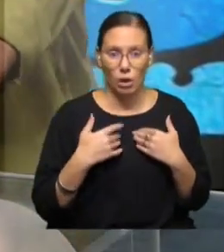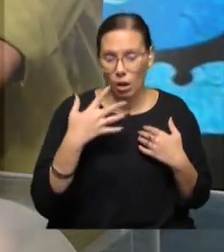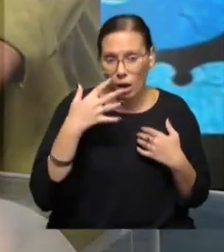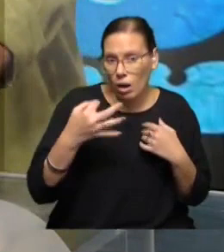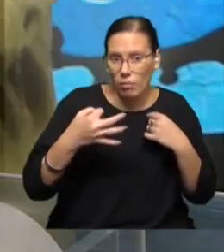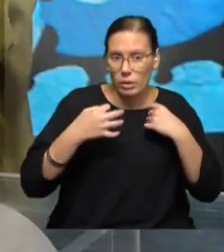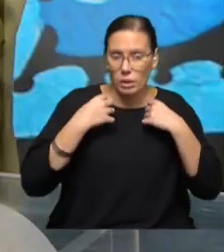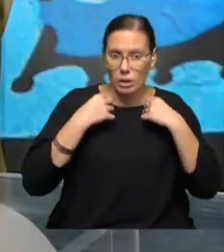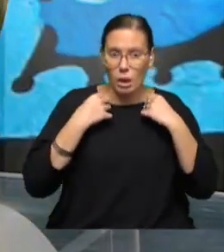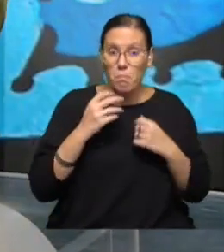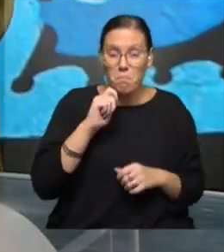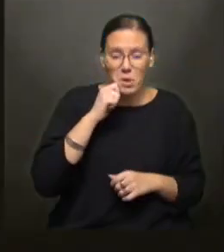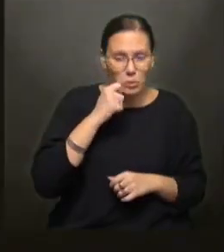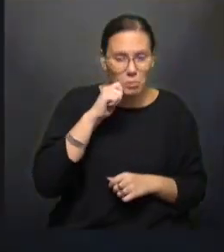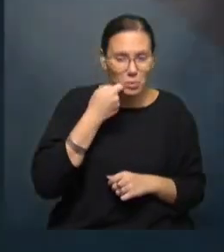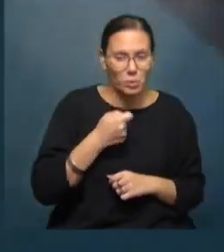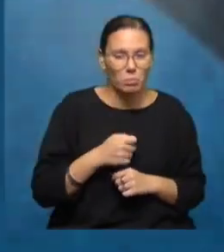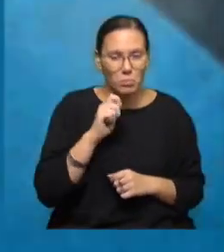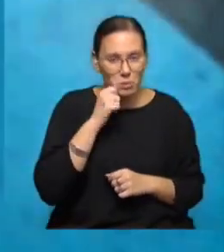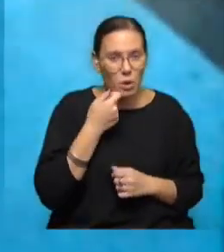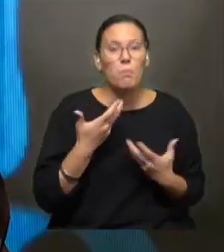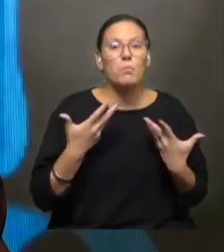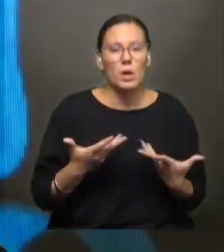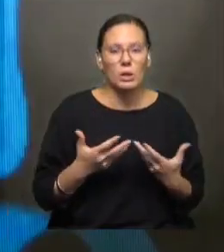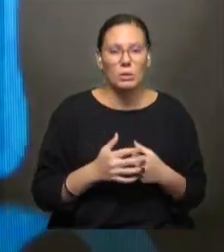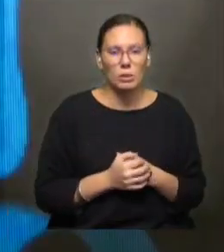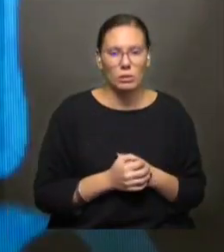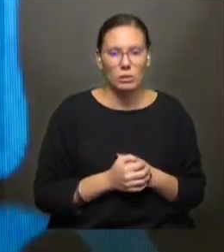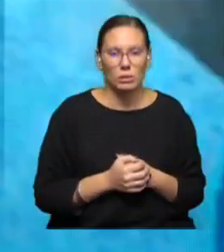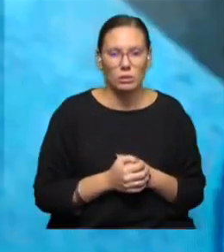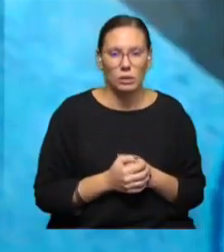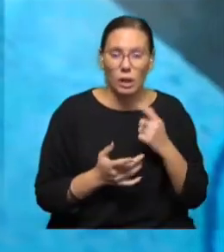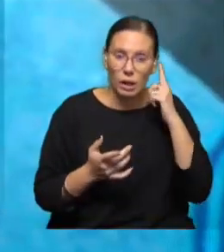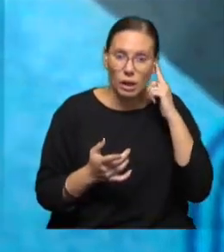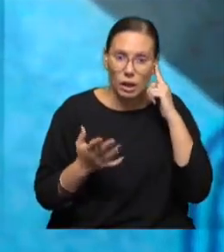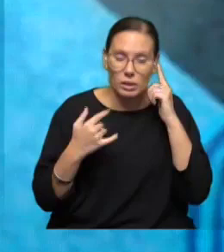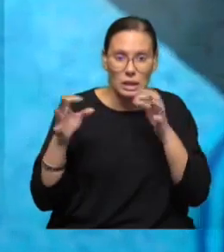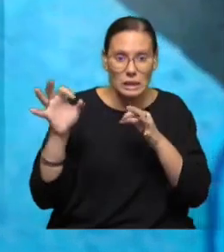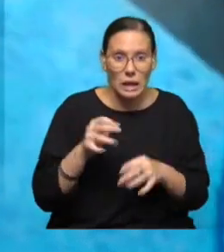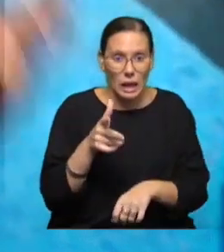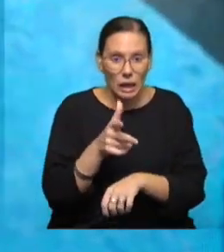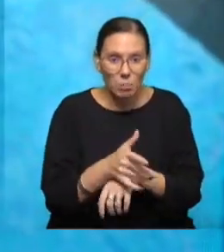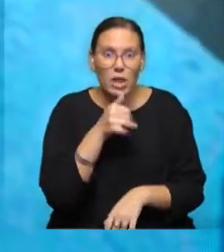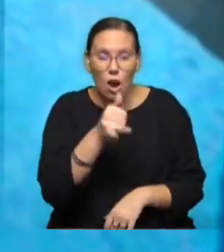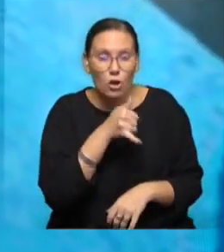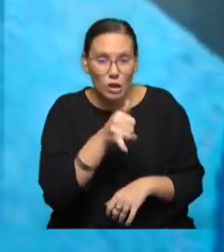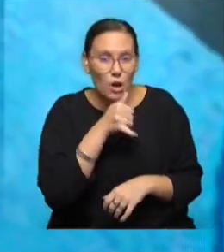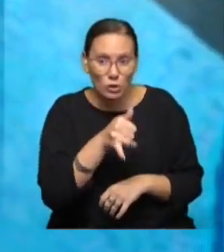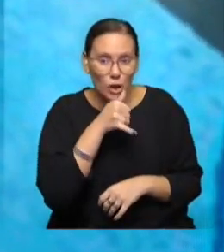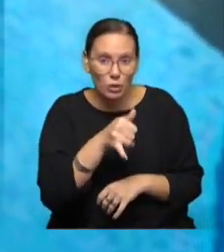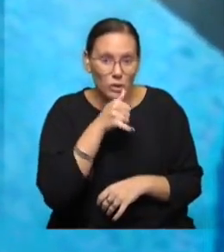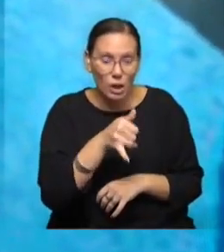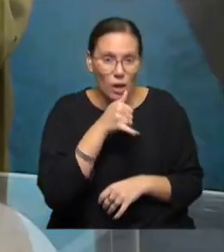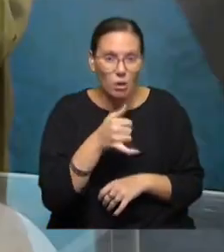que me me gustó me gustó muchísimo por eso le decía llegué a los cámaras viste que contar la historia todo el tiempo